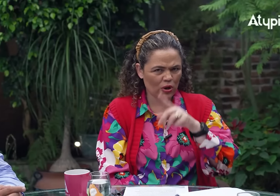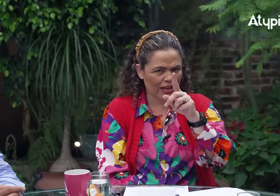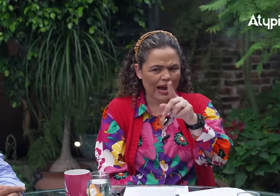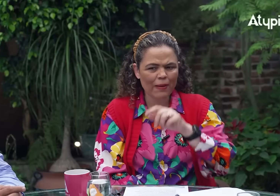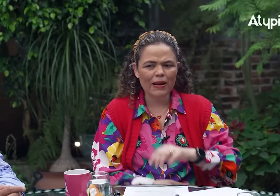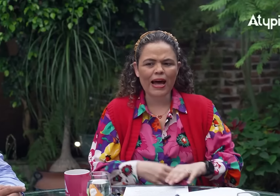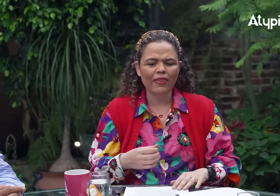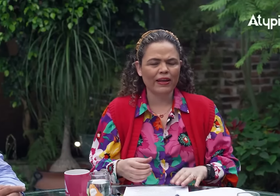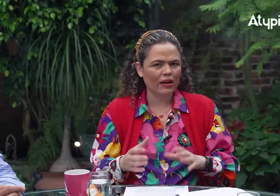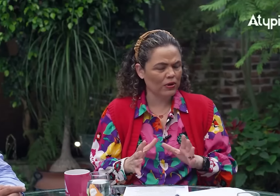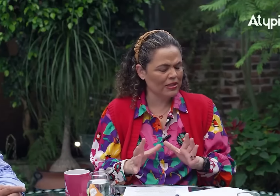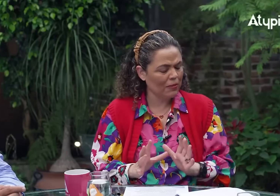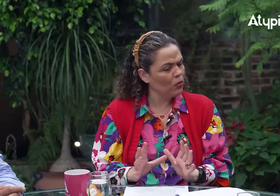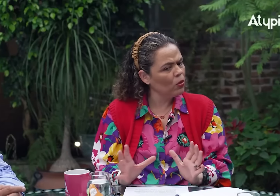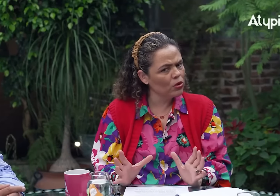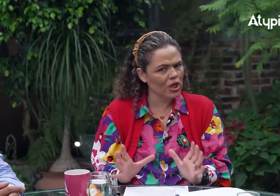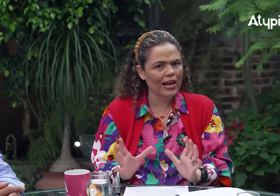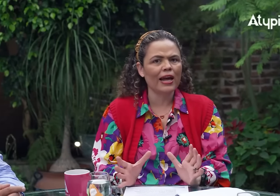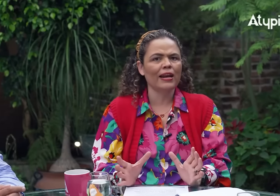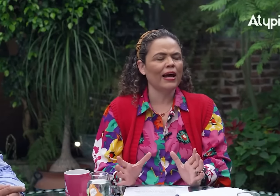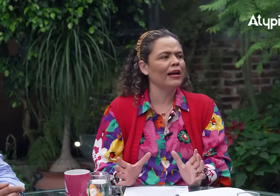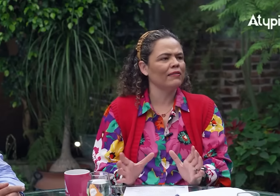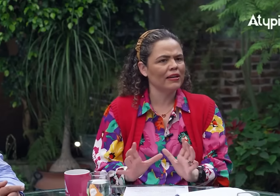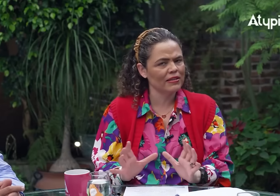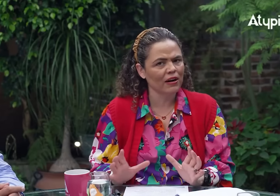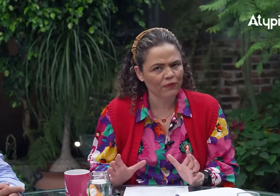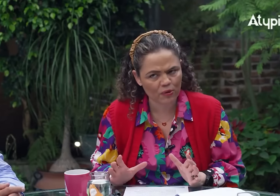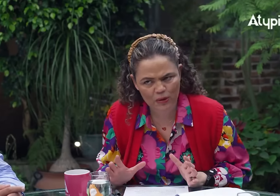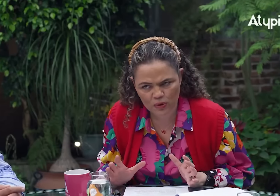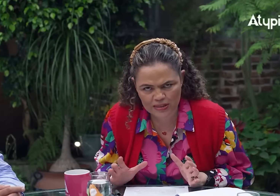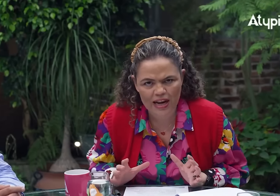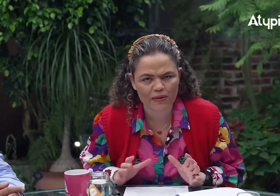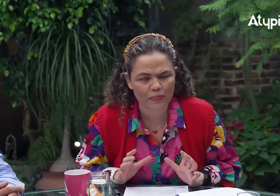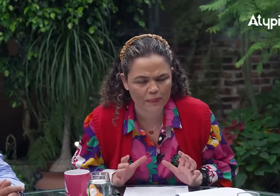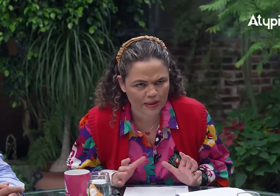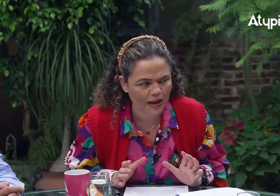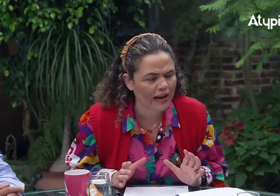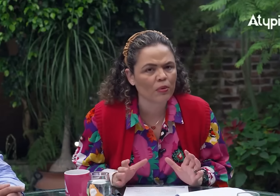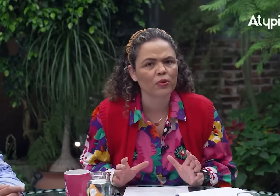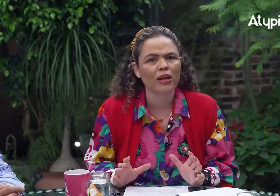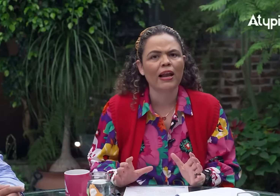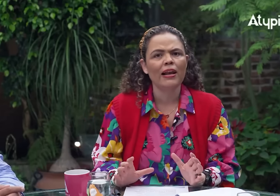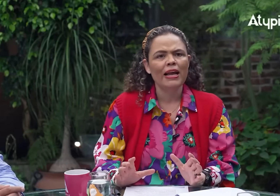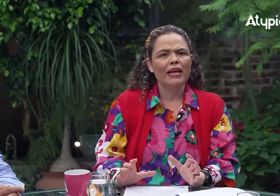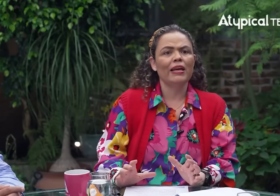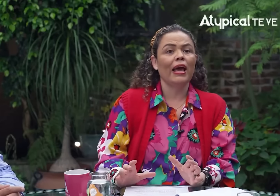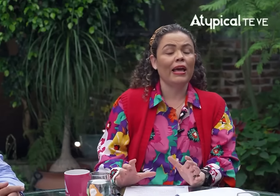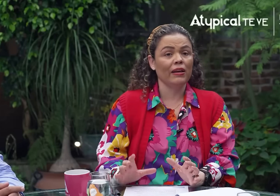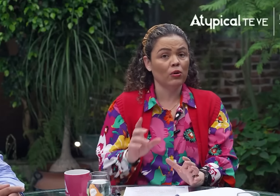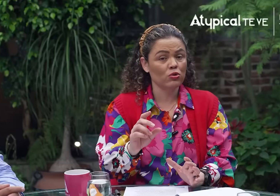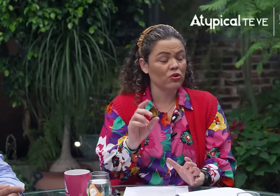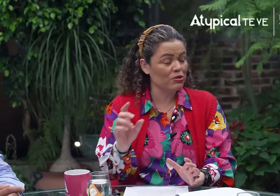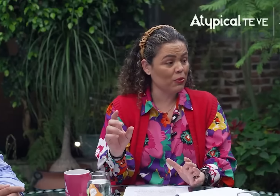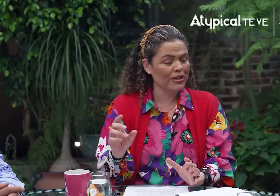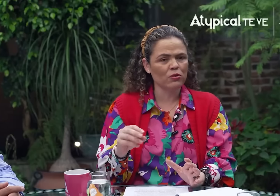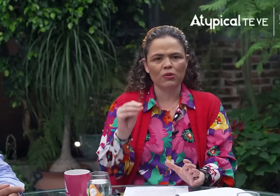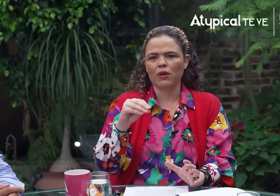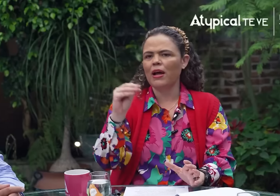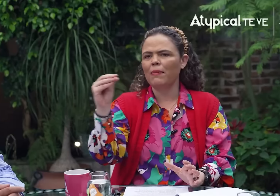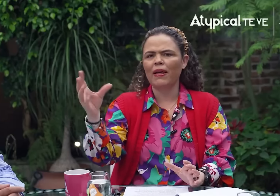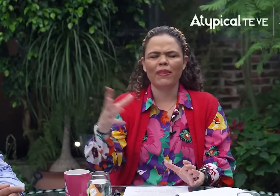que no. Por eso ella no habla tiene. De que cuesta mucha lana hacer esta reforma judicial, implementarla como tal, e incluso